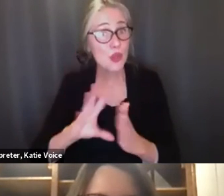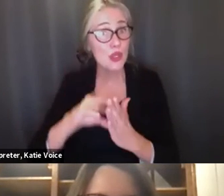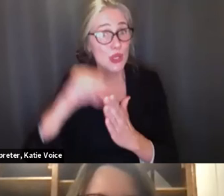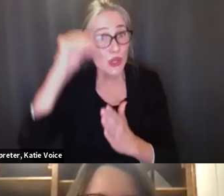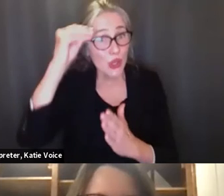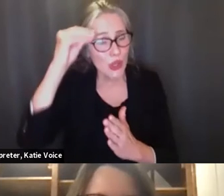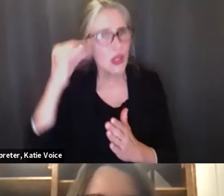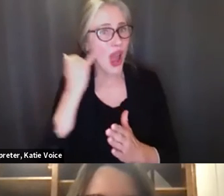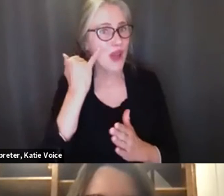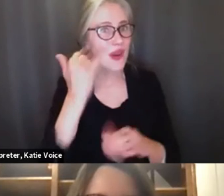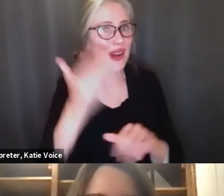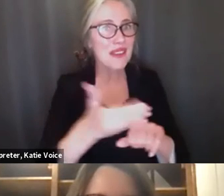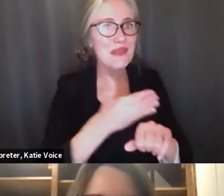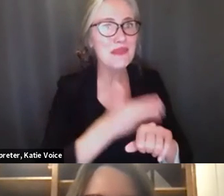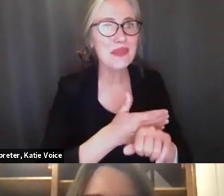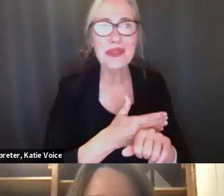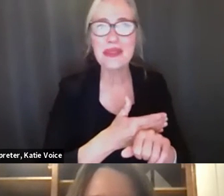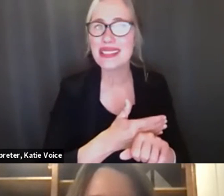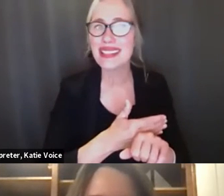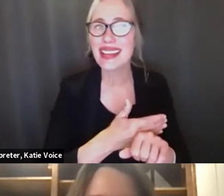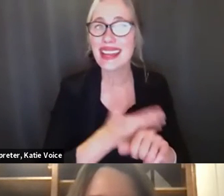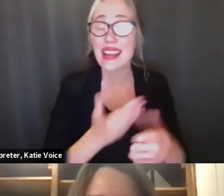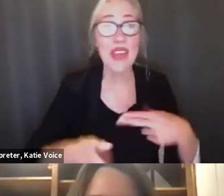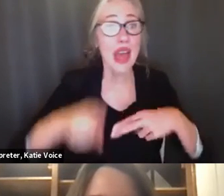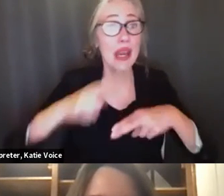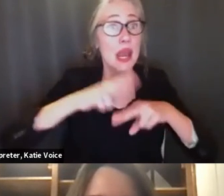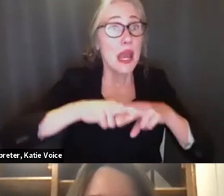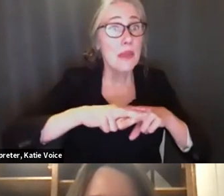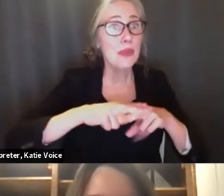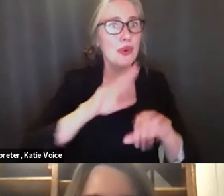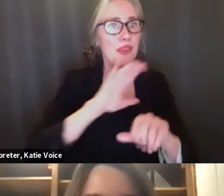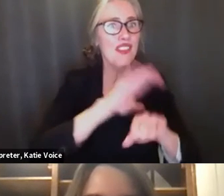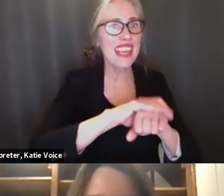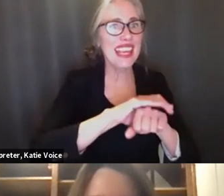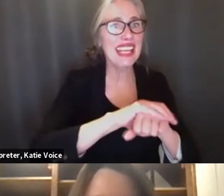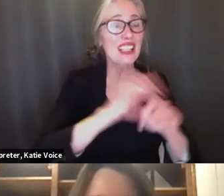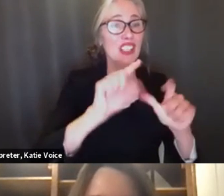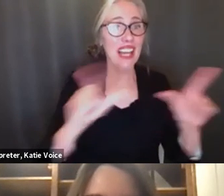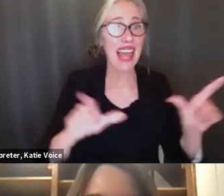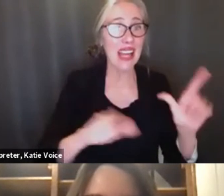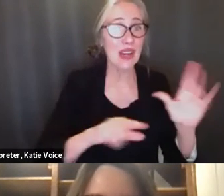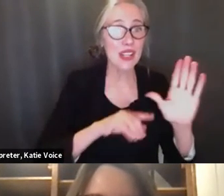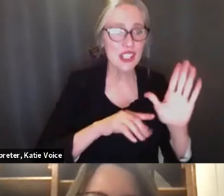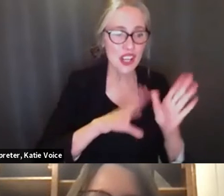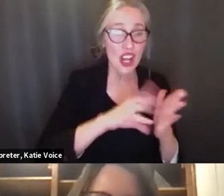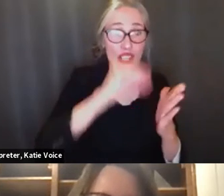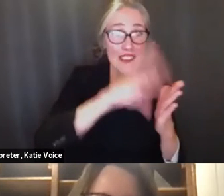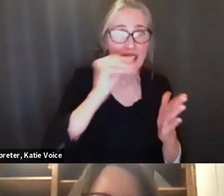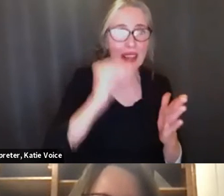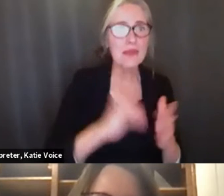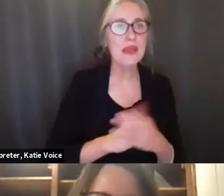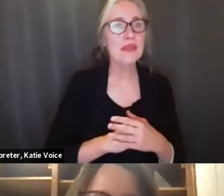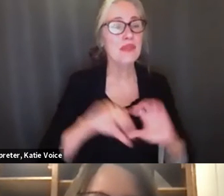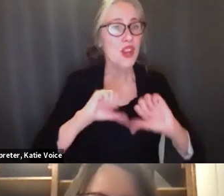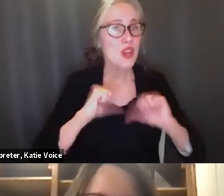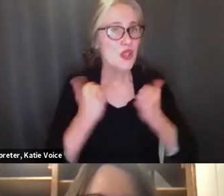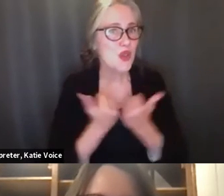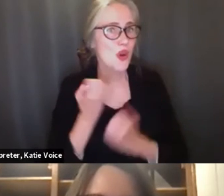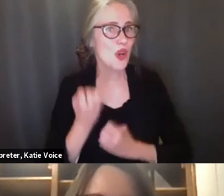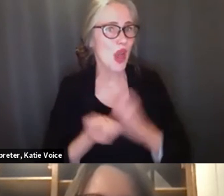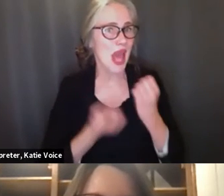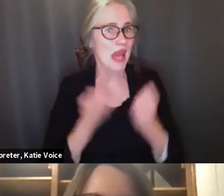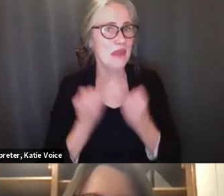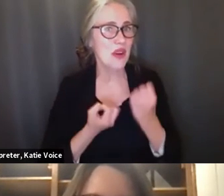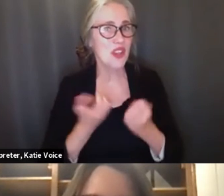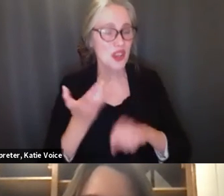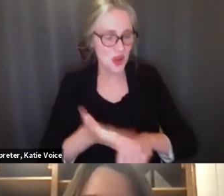Y esto también puede mejorar el desarrollo del inglés, el bienestar socioemocional y el acceso a las ciencias,